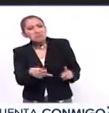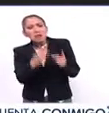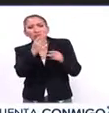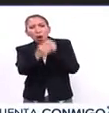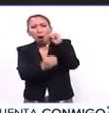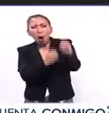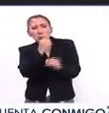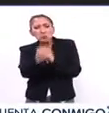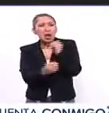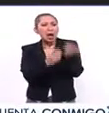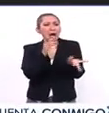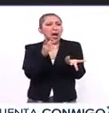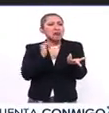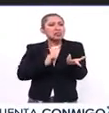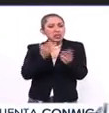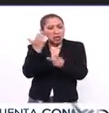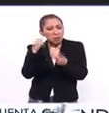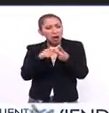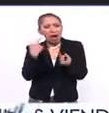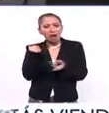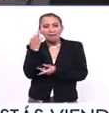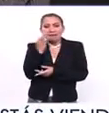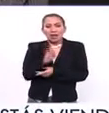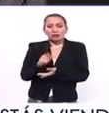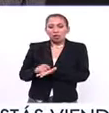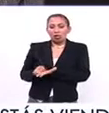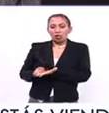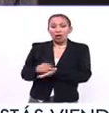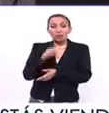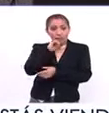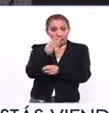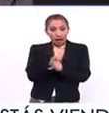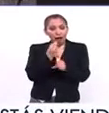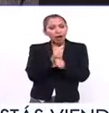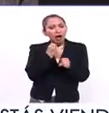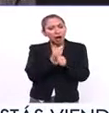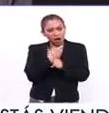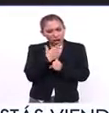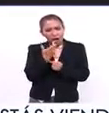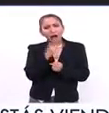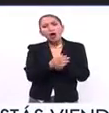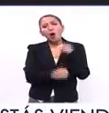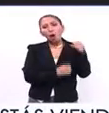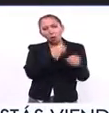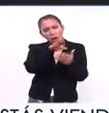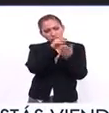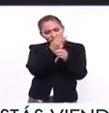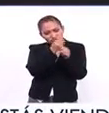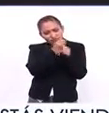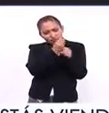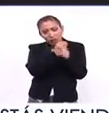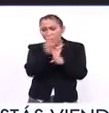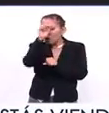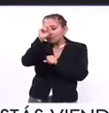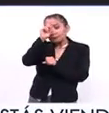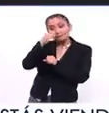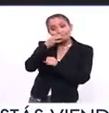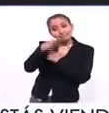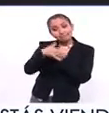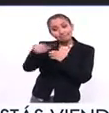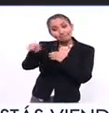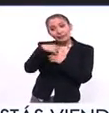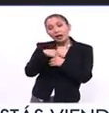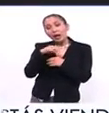obra precolombina, falsificaba o restauraba también. Restauraba obra precolombina, le daba consejos